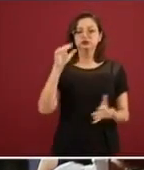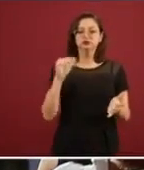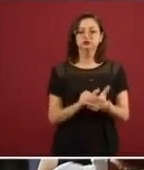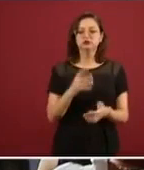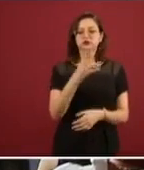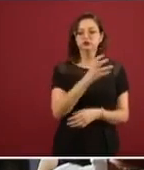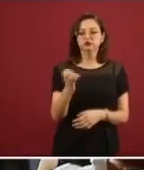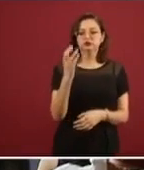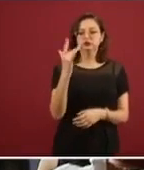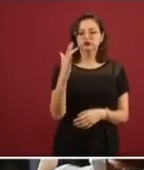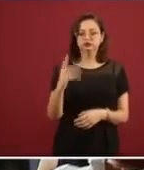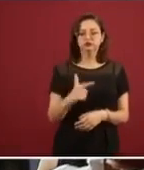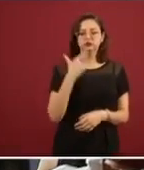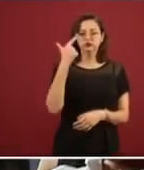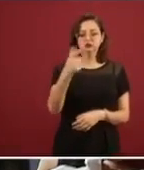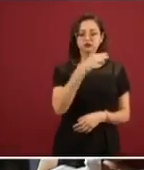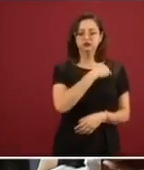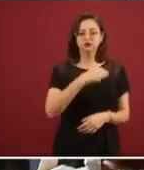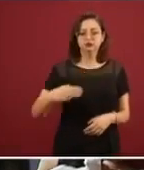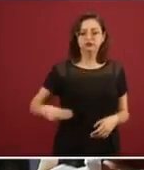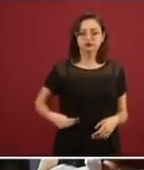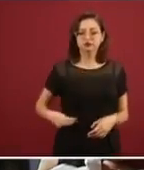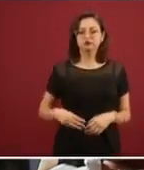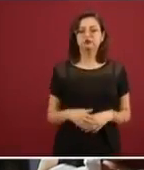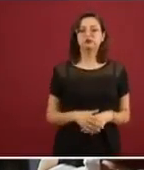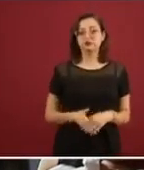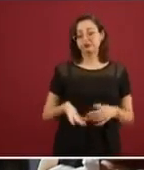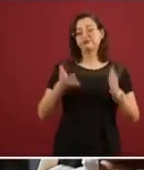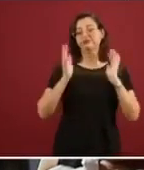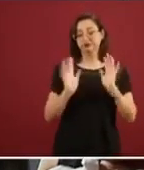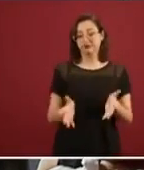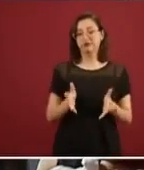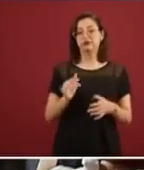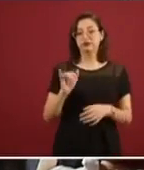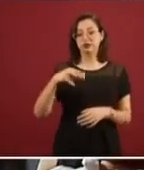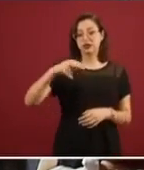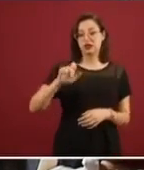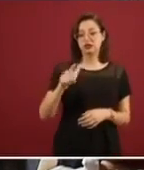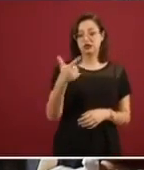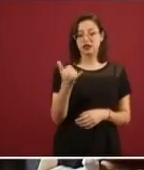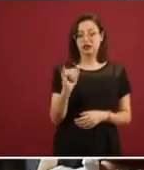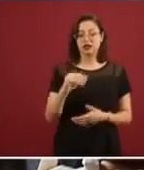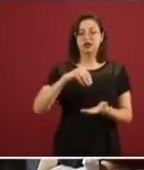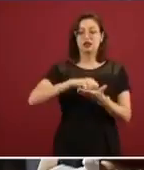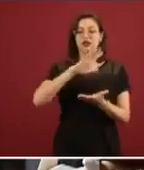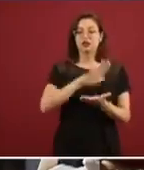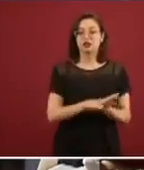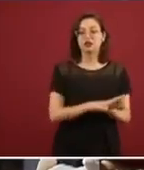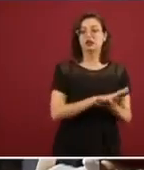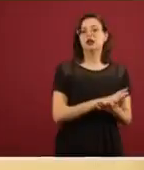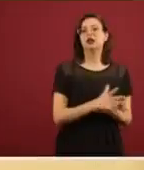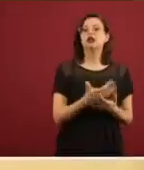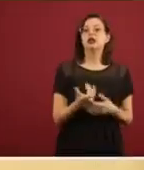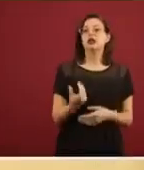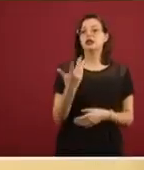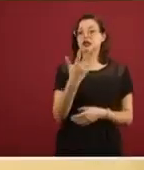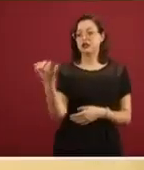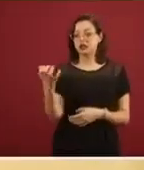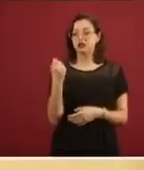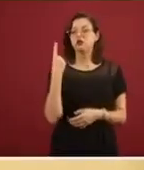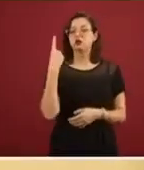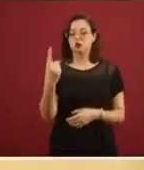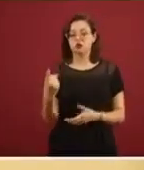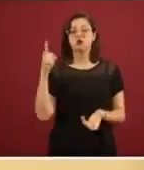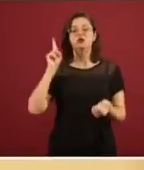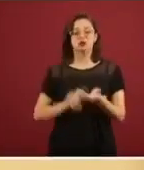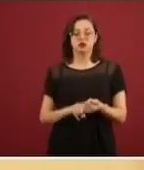2.457 municipios que están ahora sí notificados por INEGI, son 501 los que al corte de hoy tienen al menos